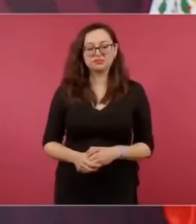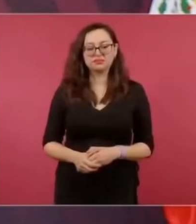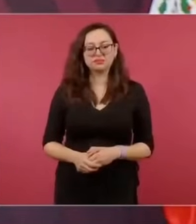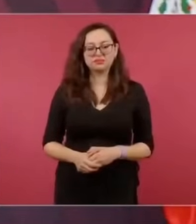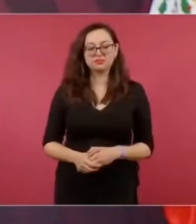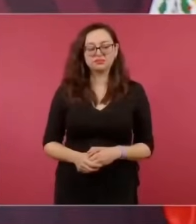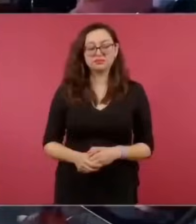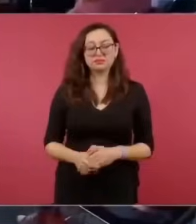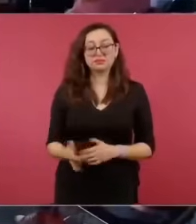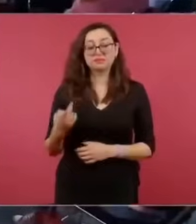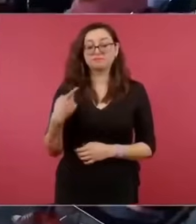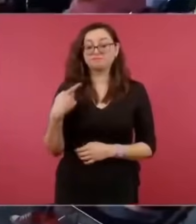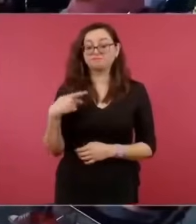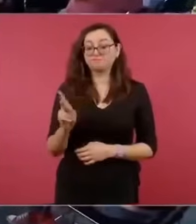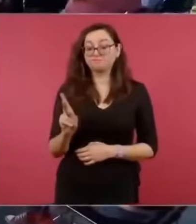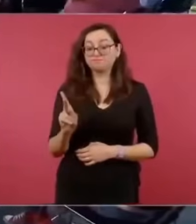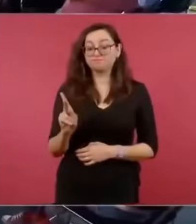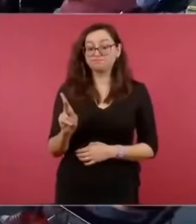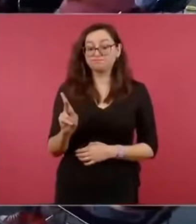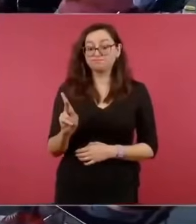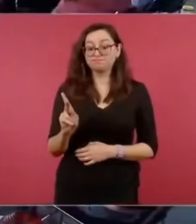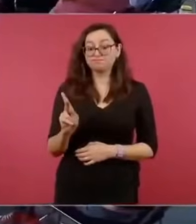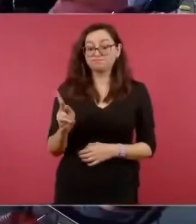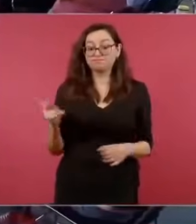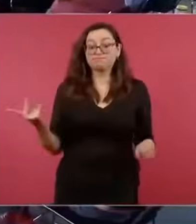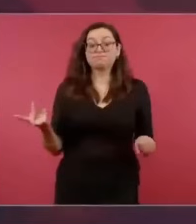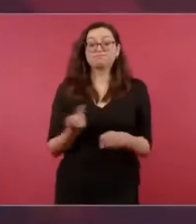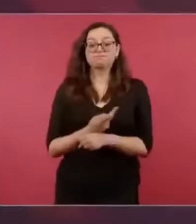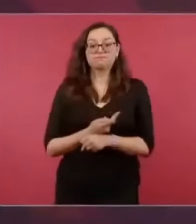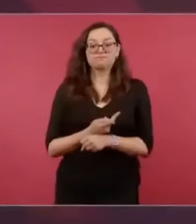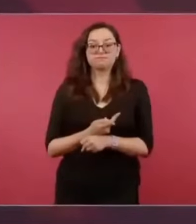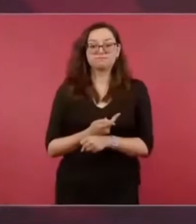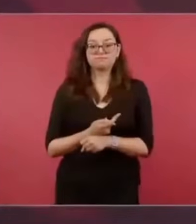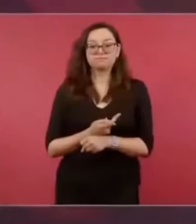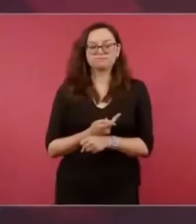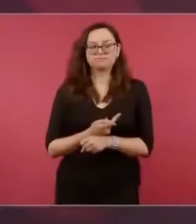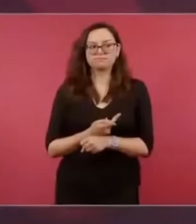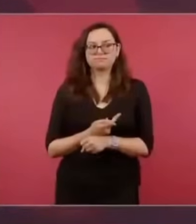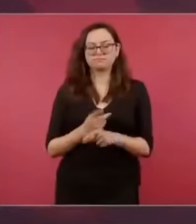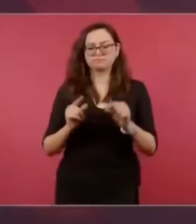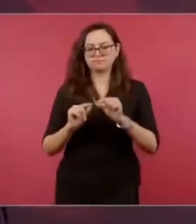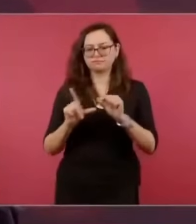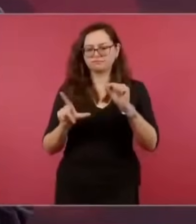Nada más que este pueblo que es indomable